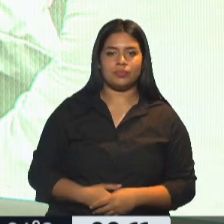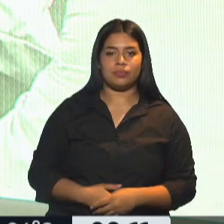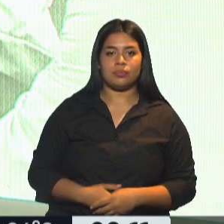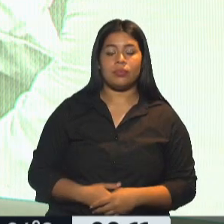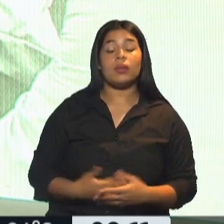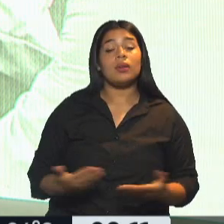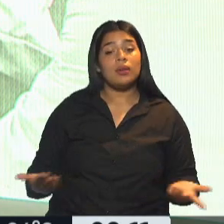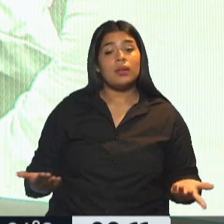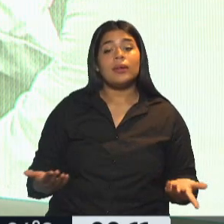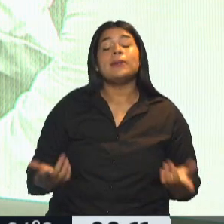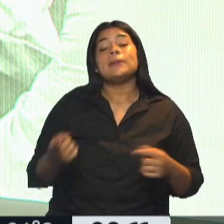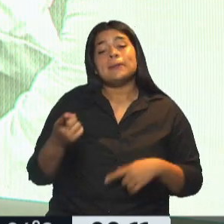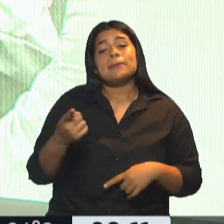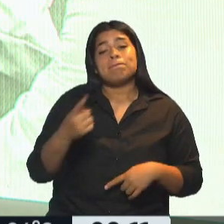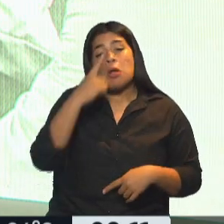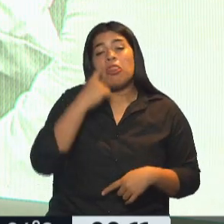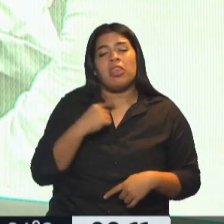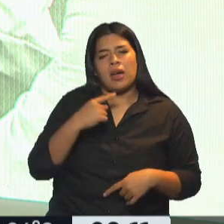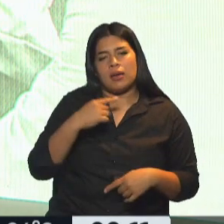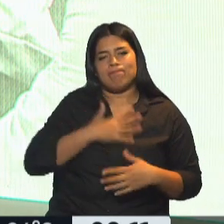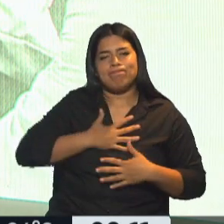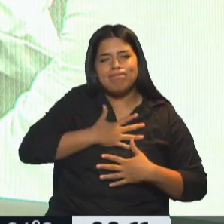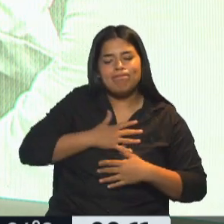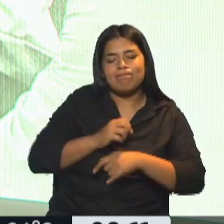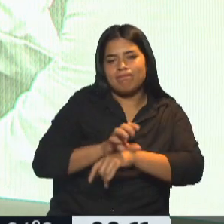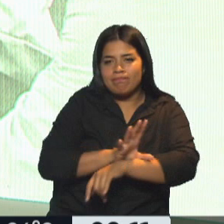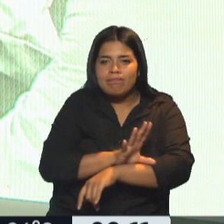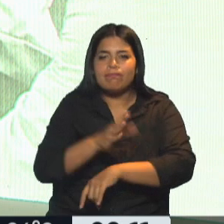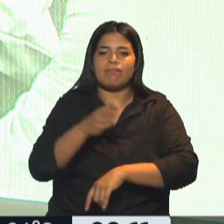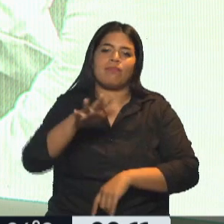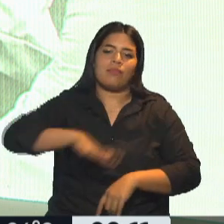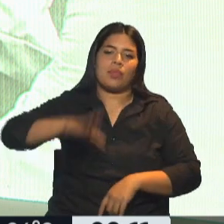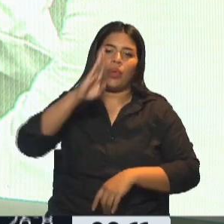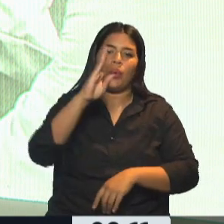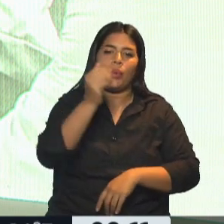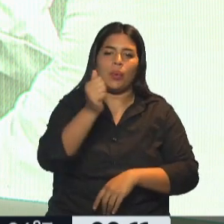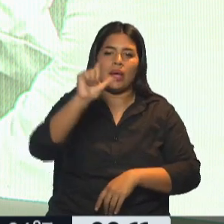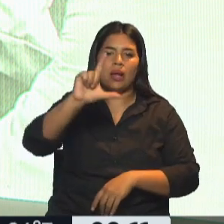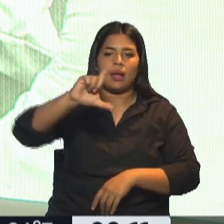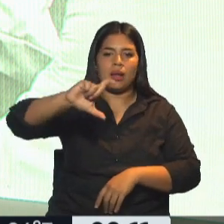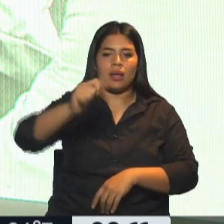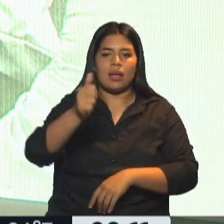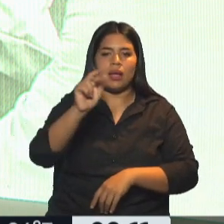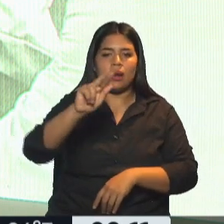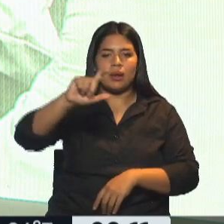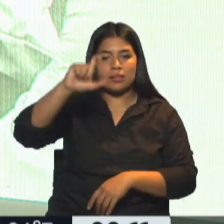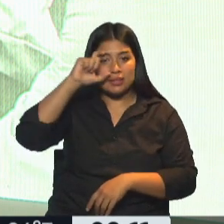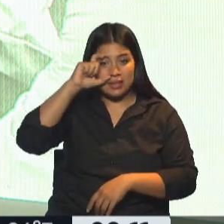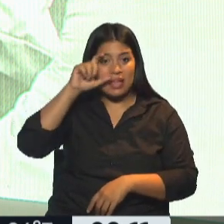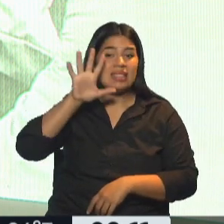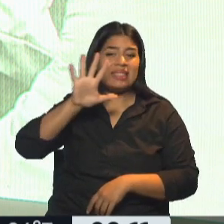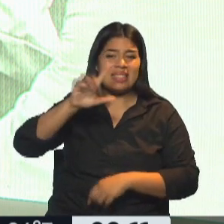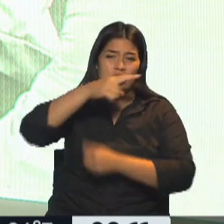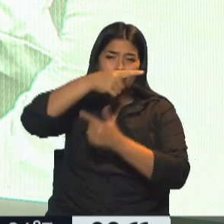Continuamos con lo que fue esa jornada emotiva en Balcarce, a 70 años del primer título mundial de los 5 logrados por Juan